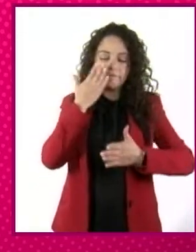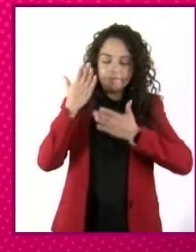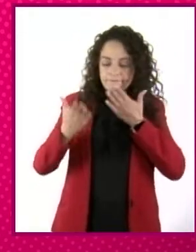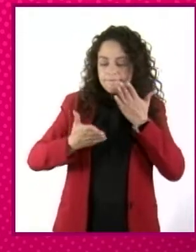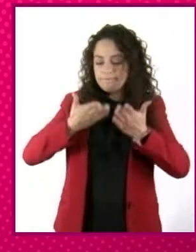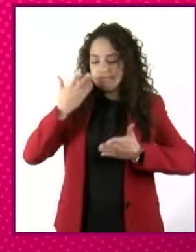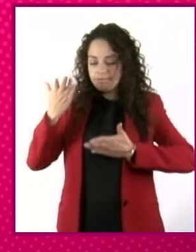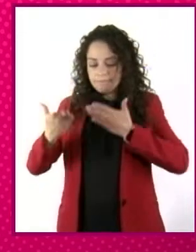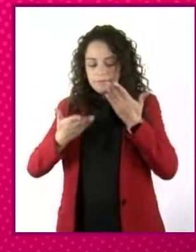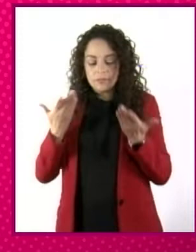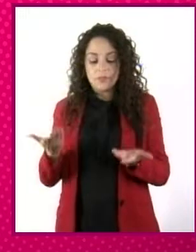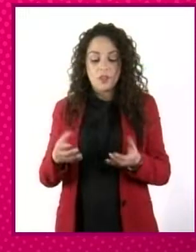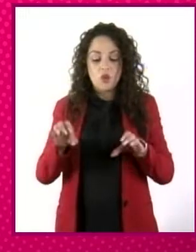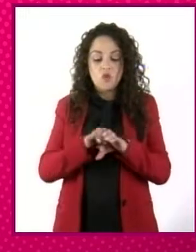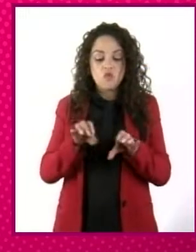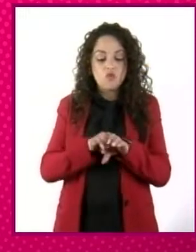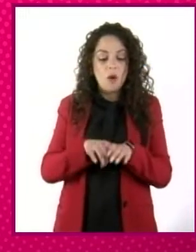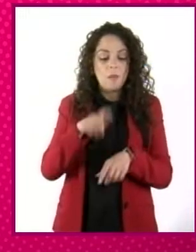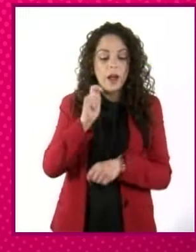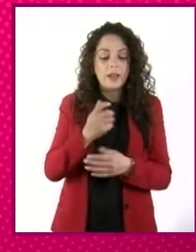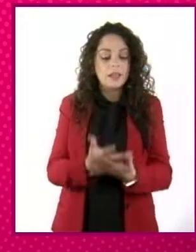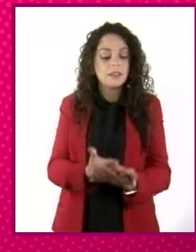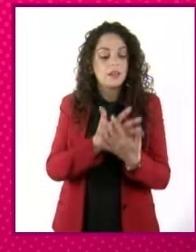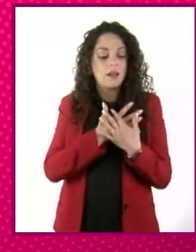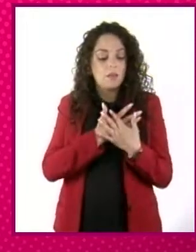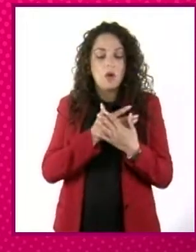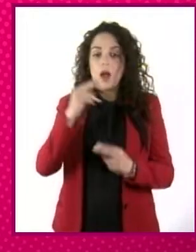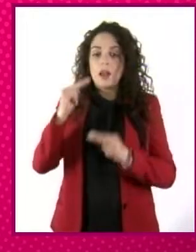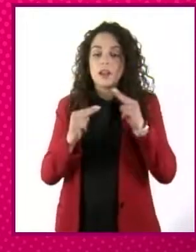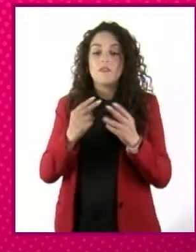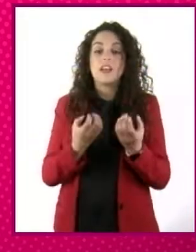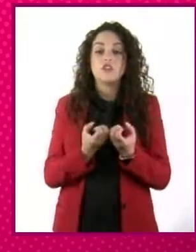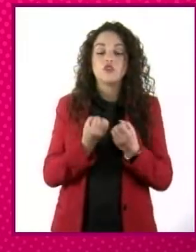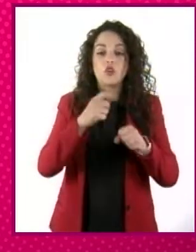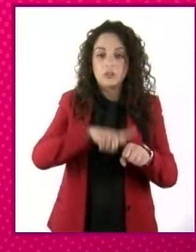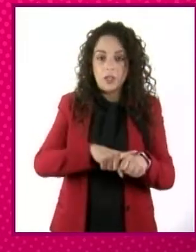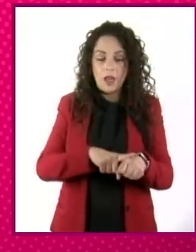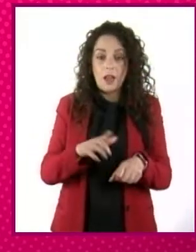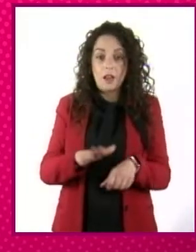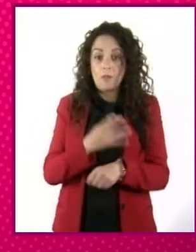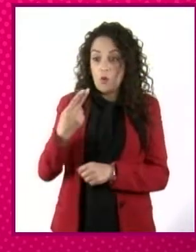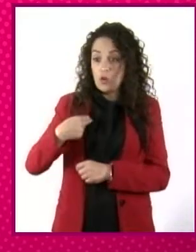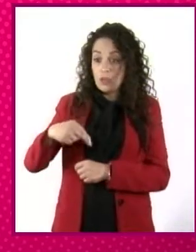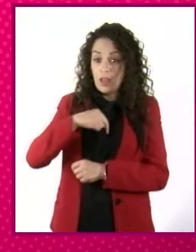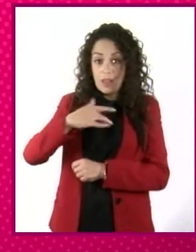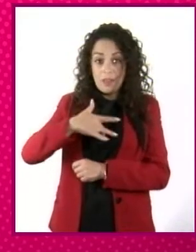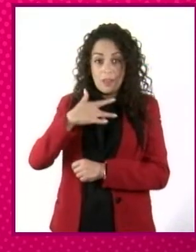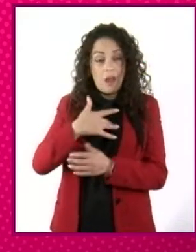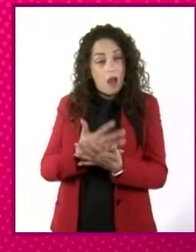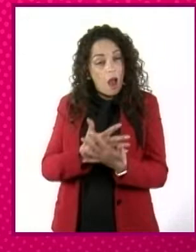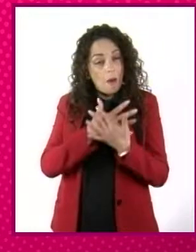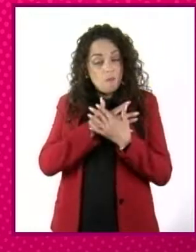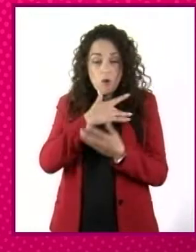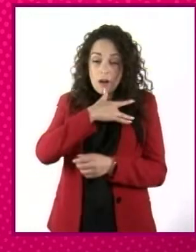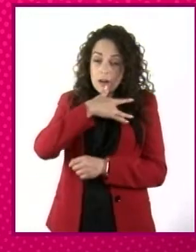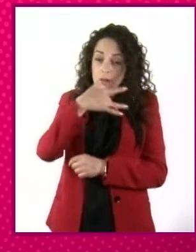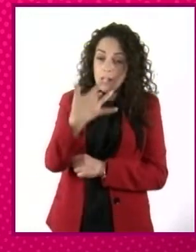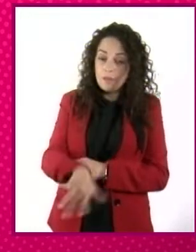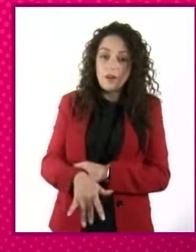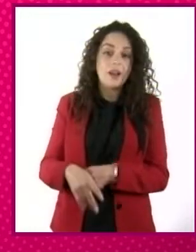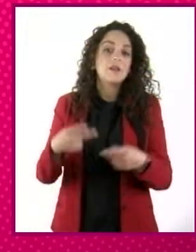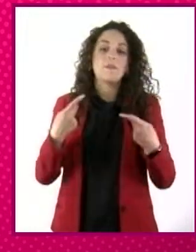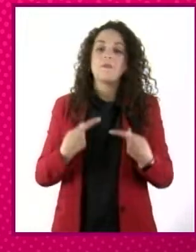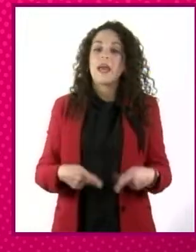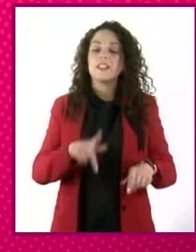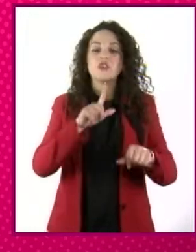la experiencia de amar a nivel más social. Porque si bien cuando nosotros nos enamoramos eso ocurre a un nivel como personal,